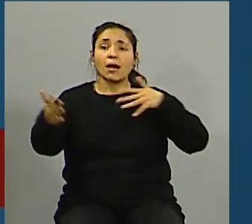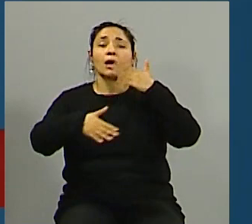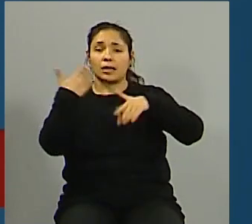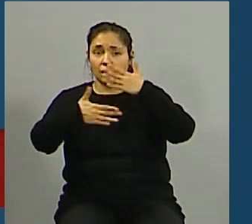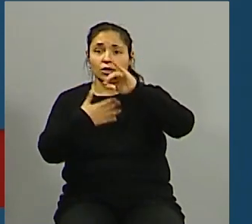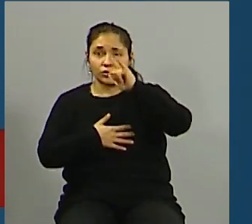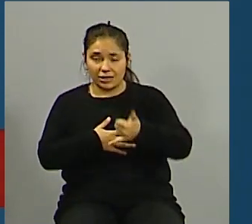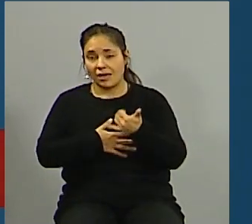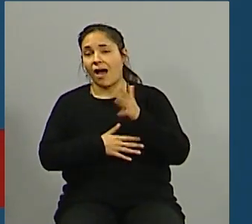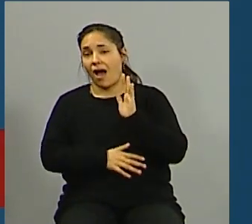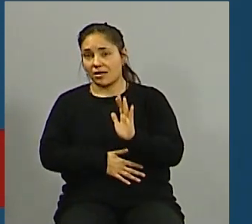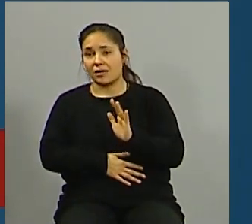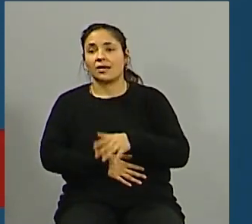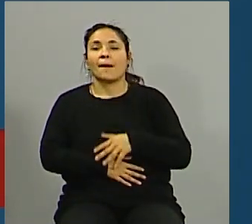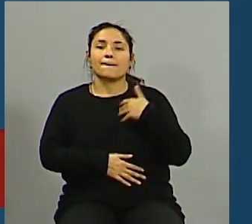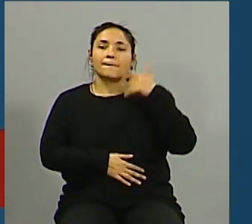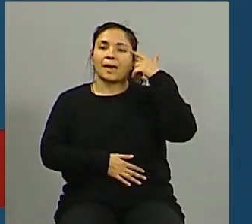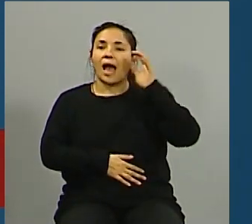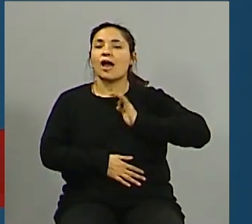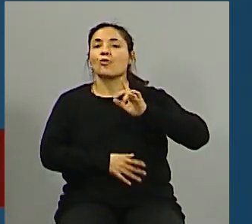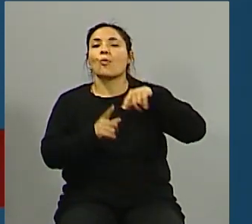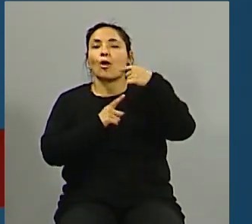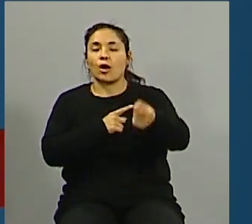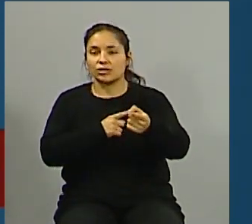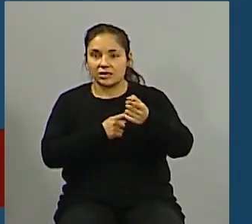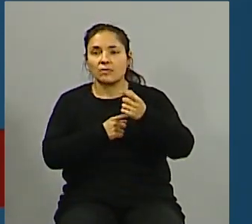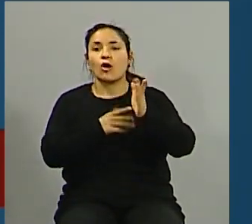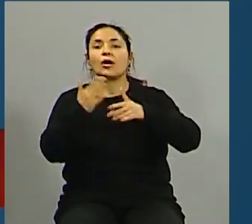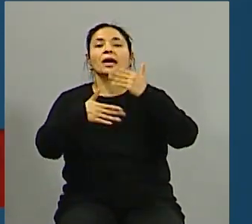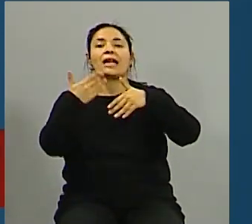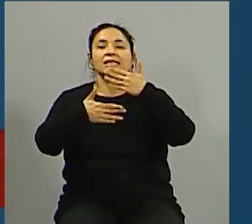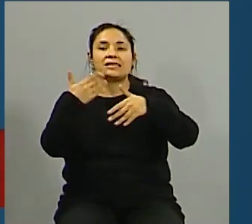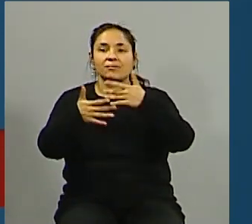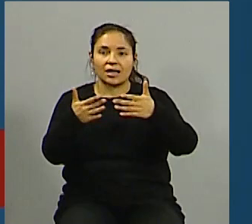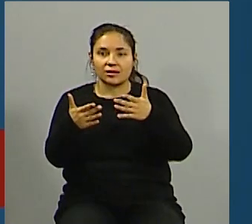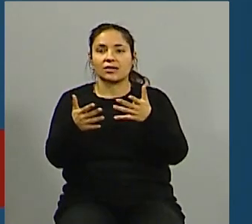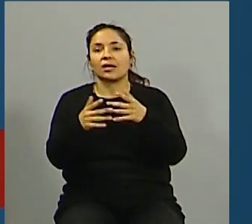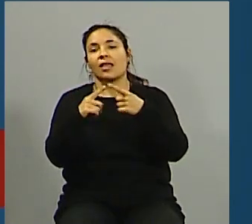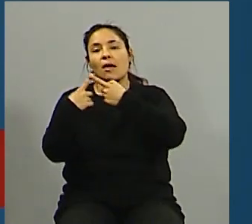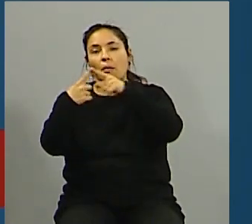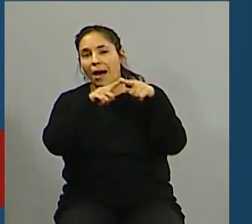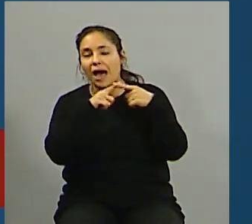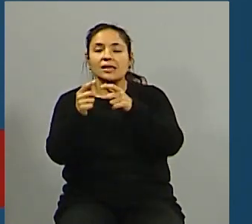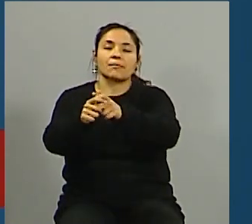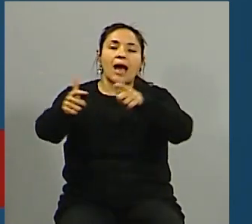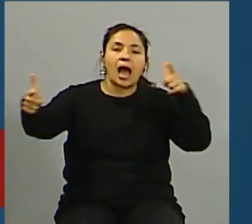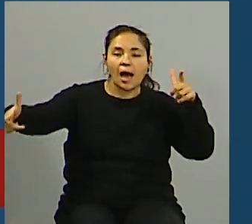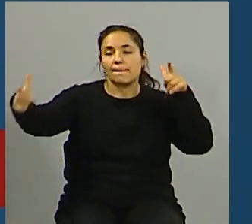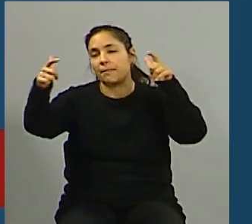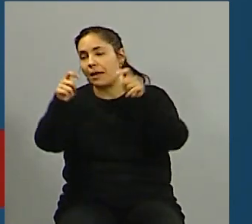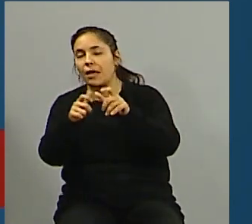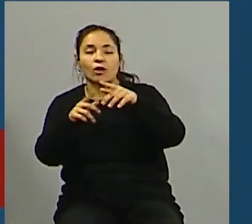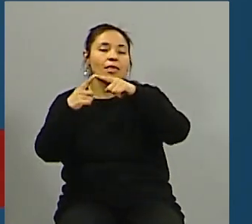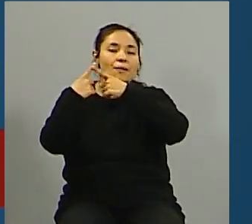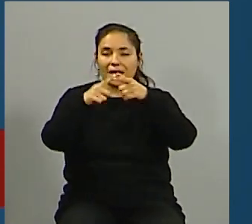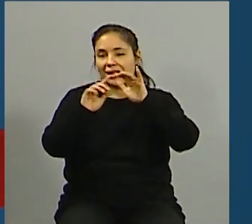argentina, si bien se espera que para el próximo año el crecimiento no sea, está en discusión cuánto vamos a crecer, si vamos a caer un poco, si vamos a crecer,